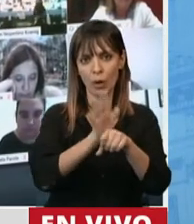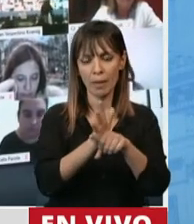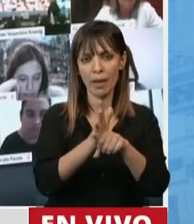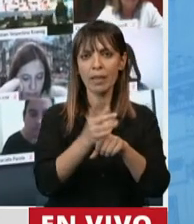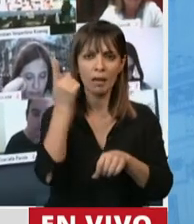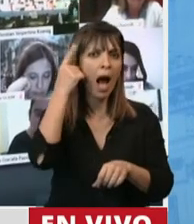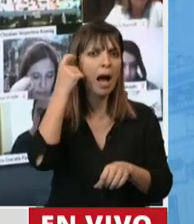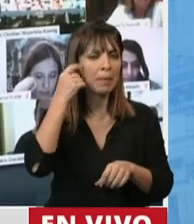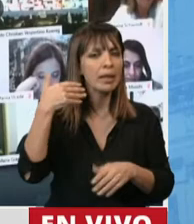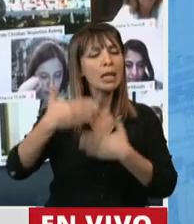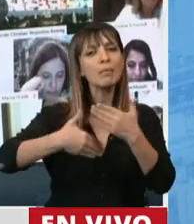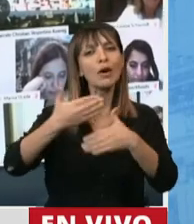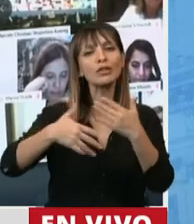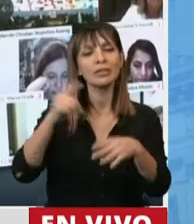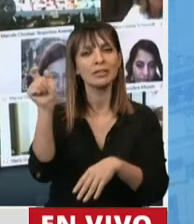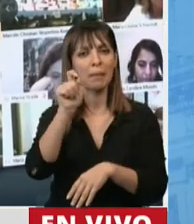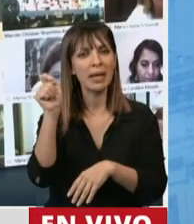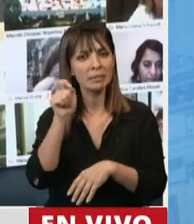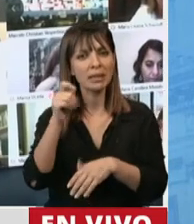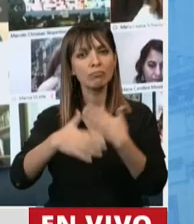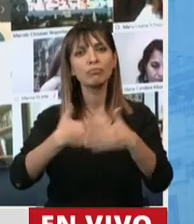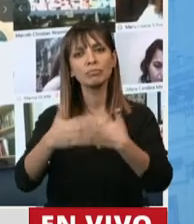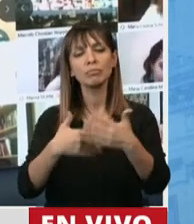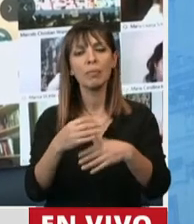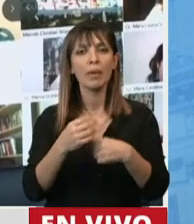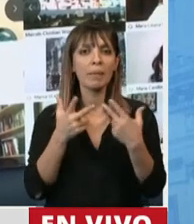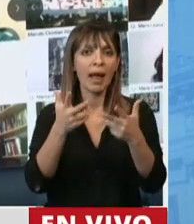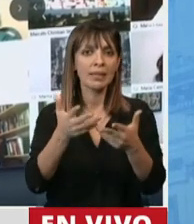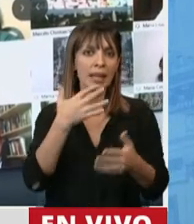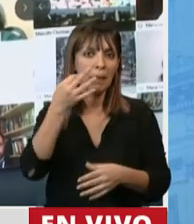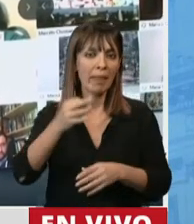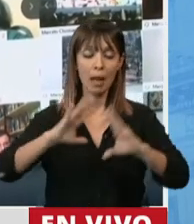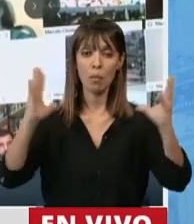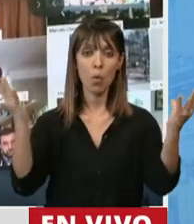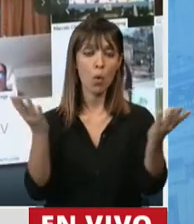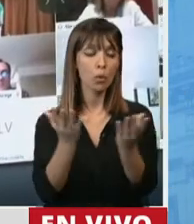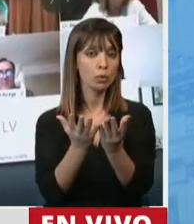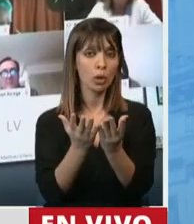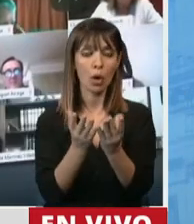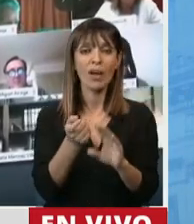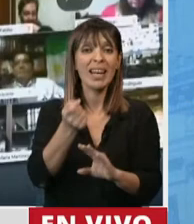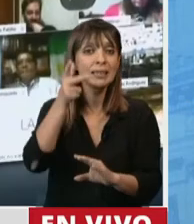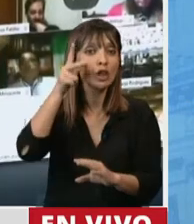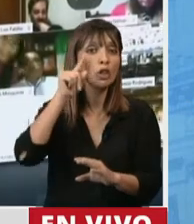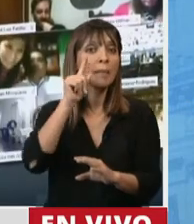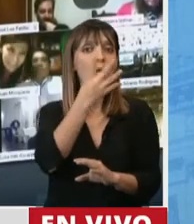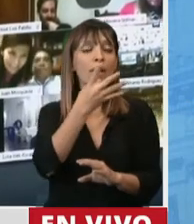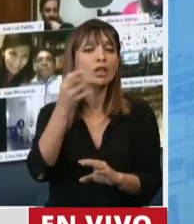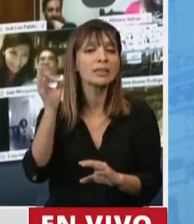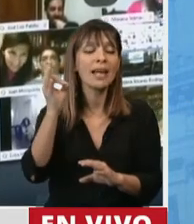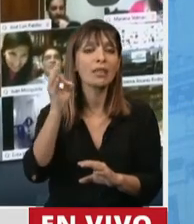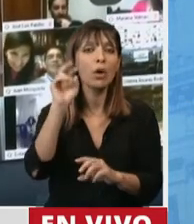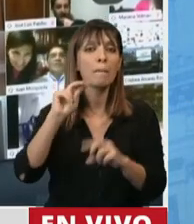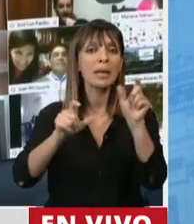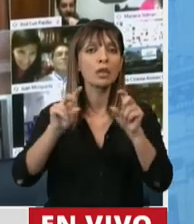a lo largo de estos meses. Para decir, la verdad es que el mundo llegó a tener casi 8,400 muertos por